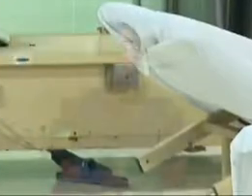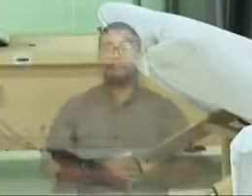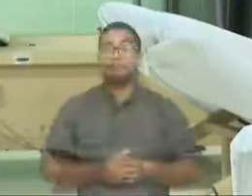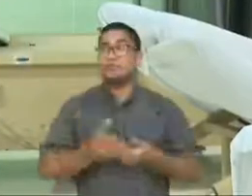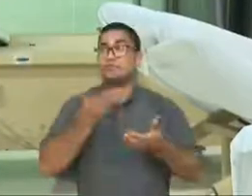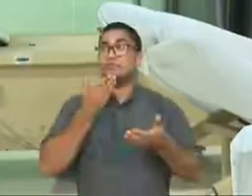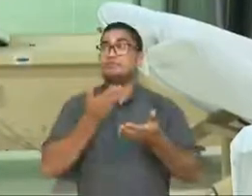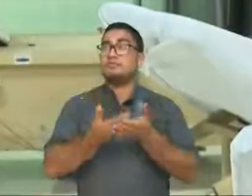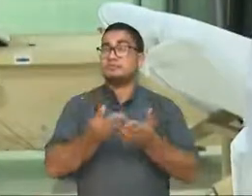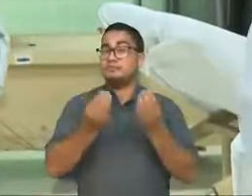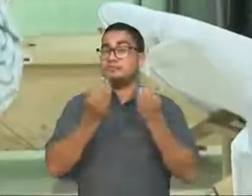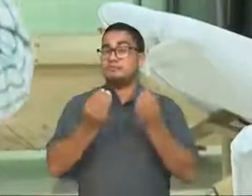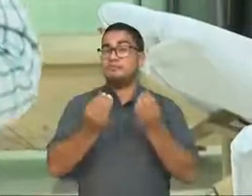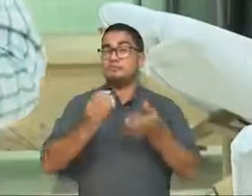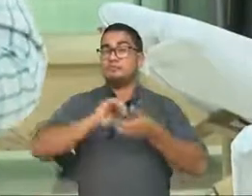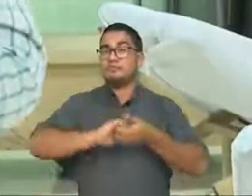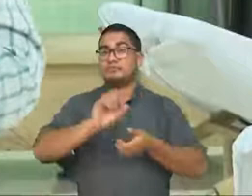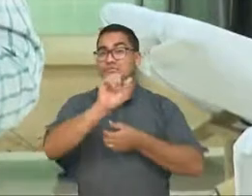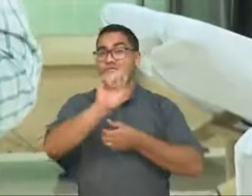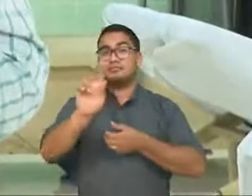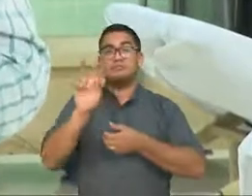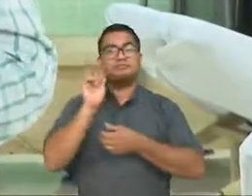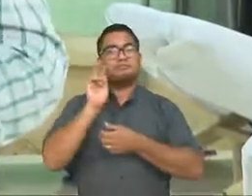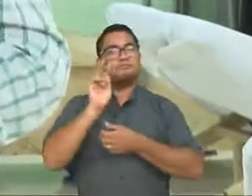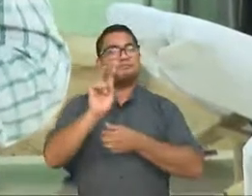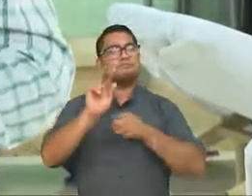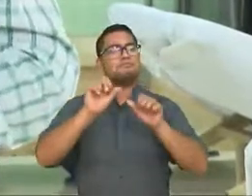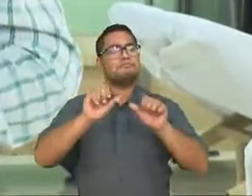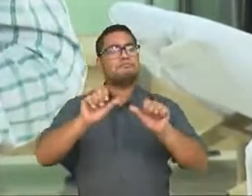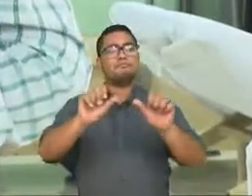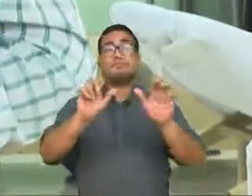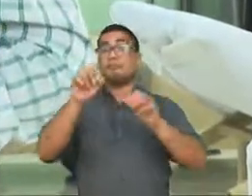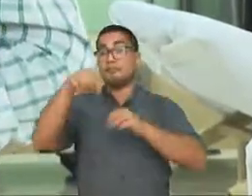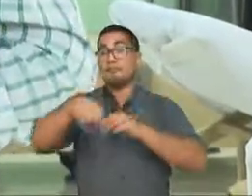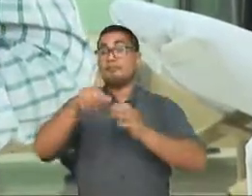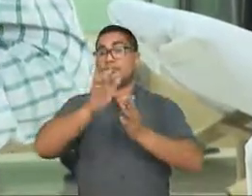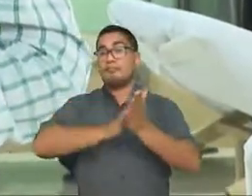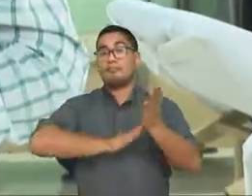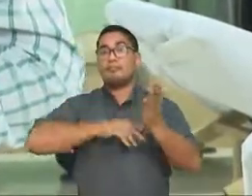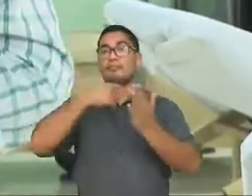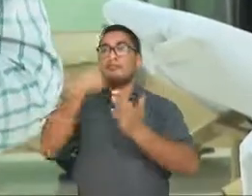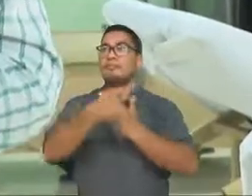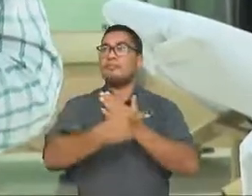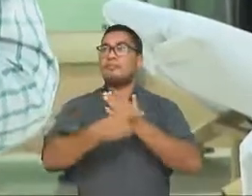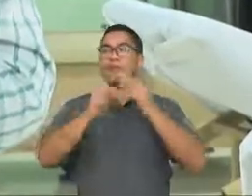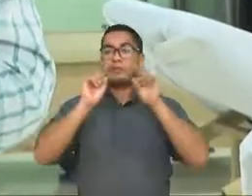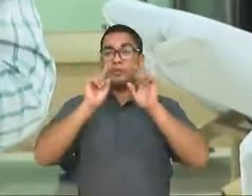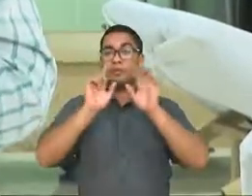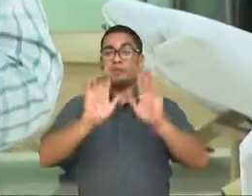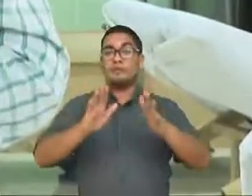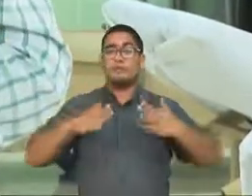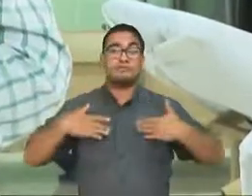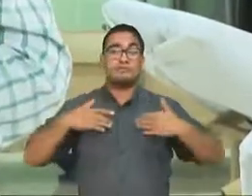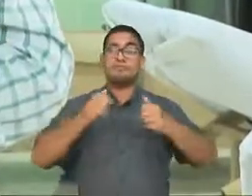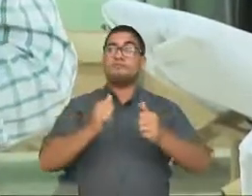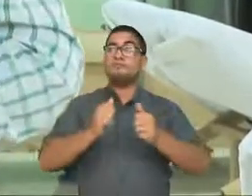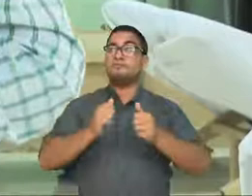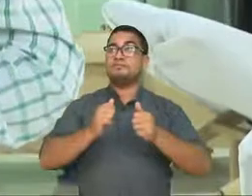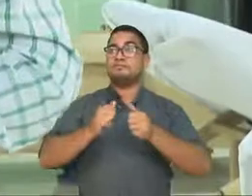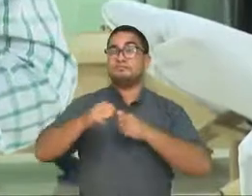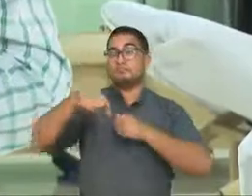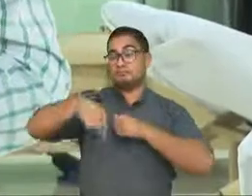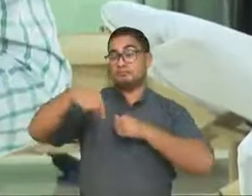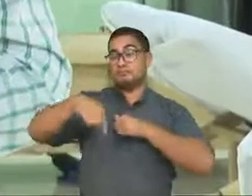Muchas gracias, amigos televidentes, por estar de regreso en este programa Prevenir es Salud. Nosotros nos encontramos desde